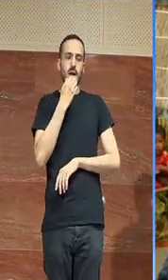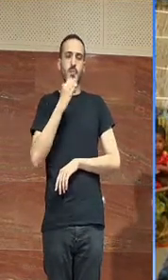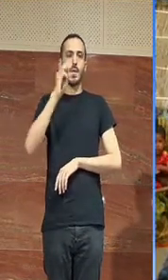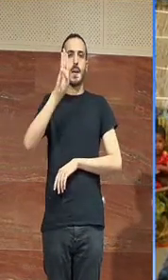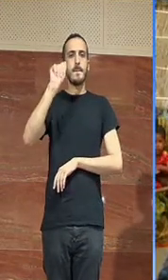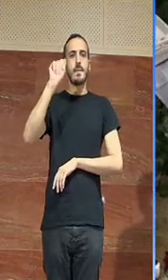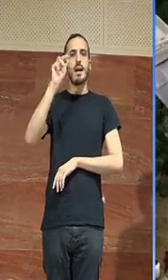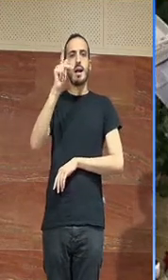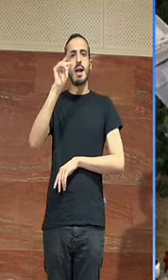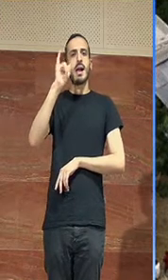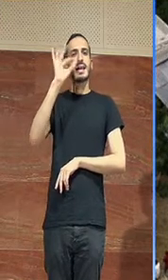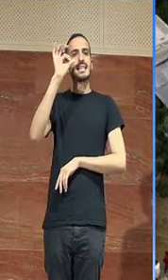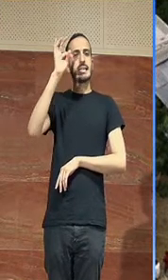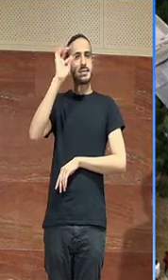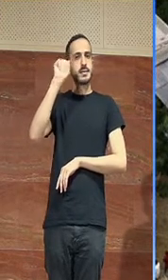Pakistán,